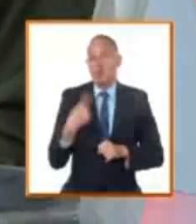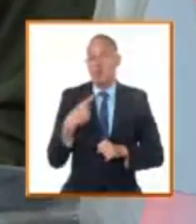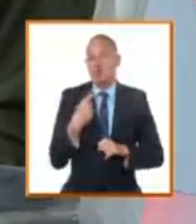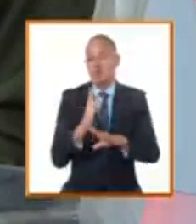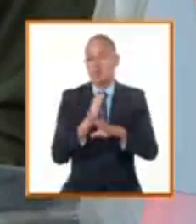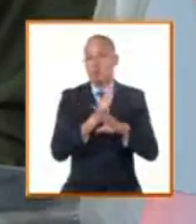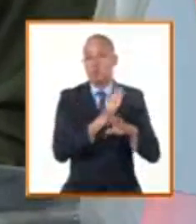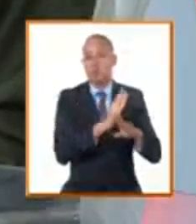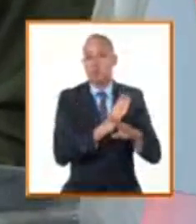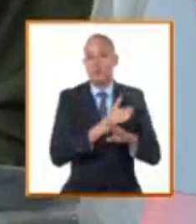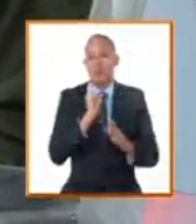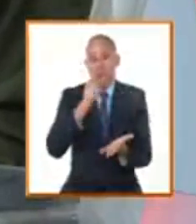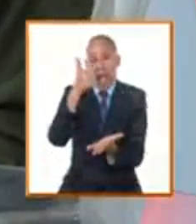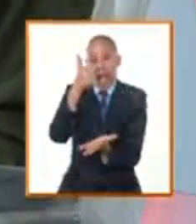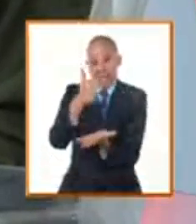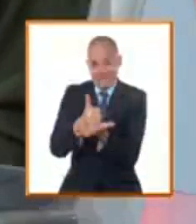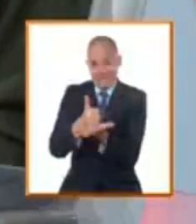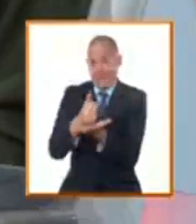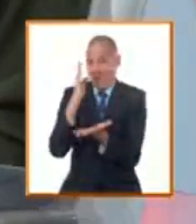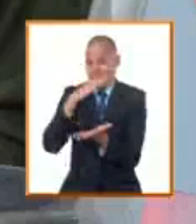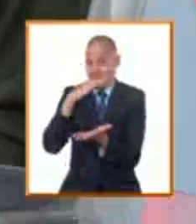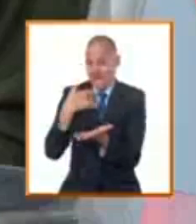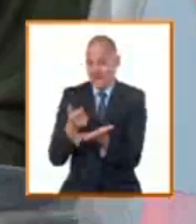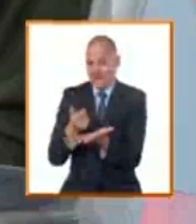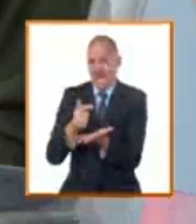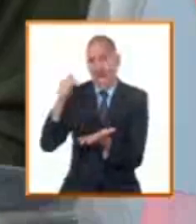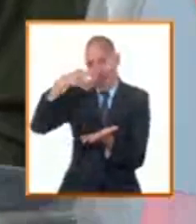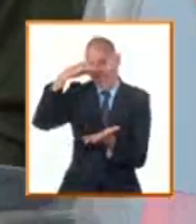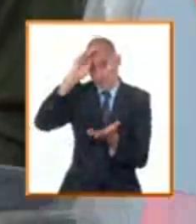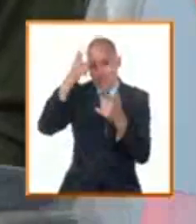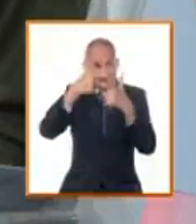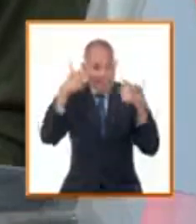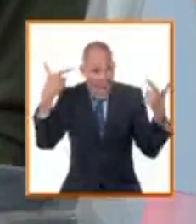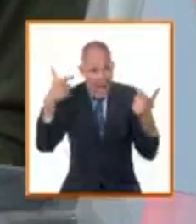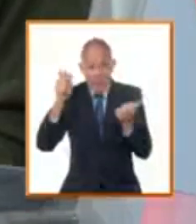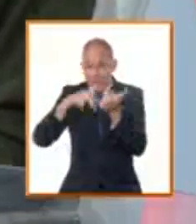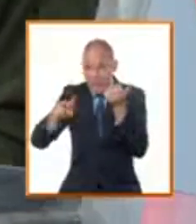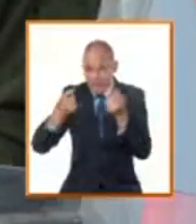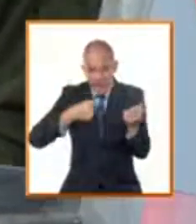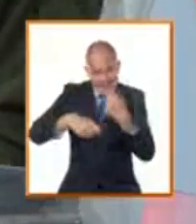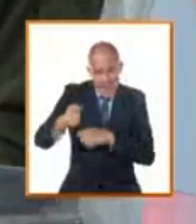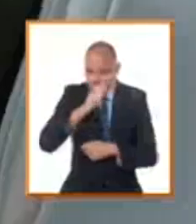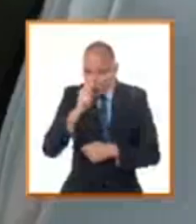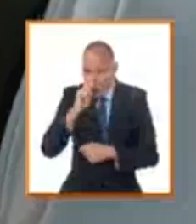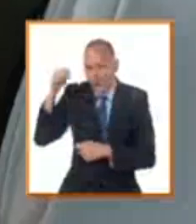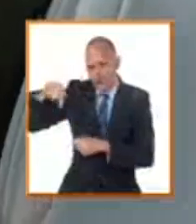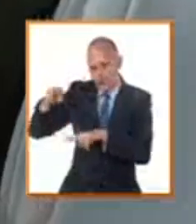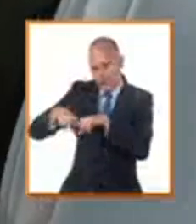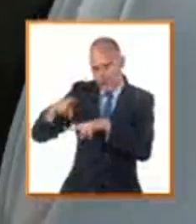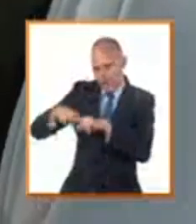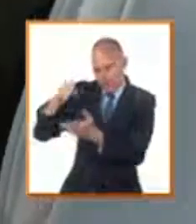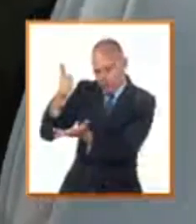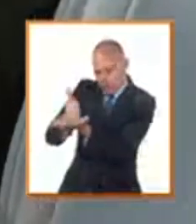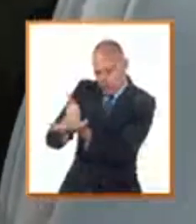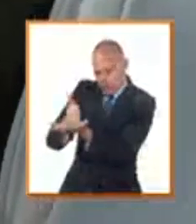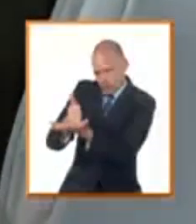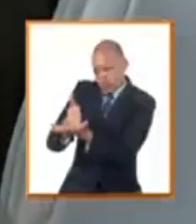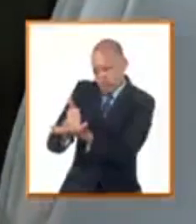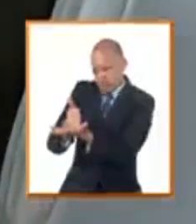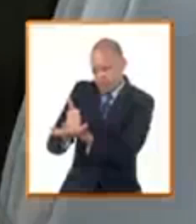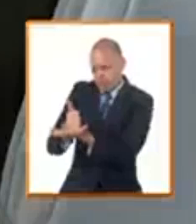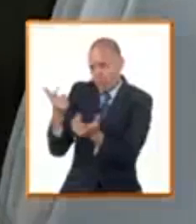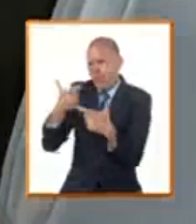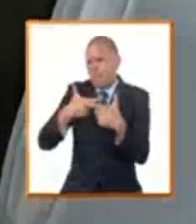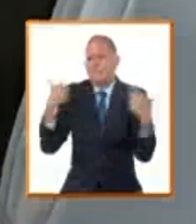hoy el epicentro del tráfico interno de droga del país. Eso fluye desde las costas cuando se cogen recalos y de ahí